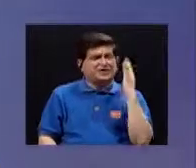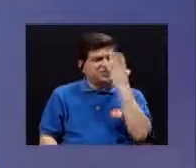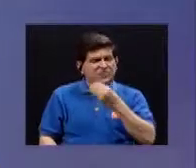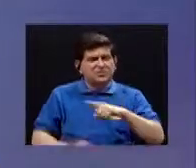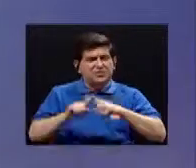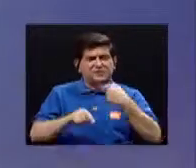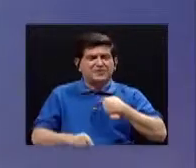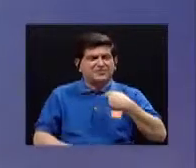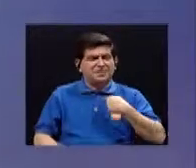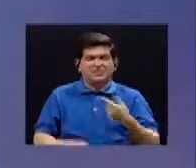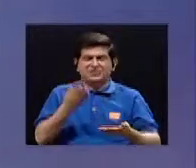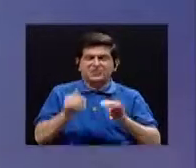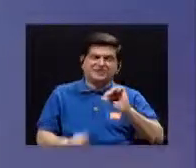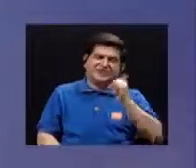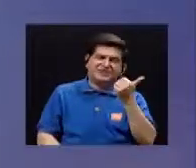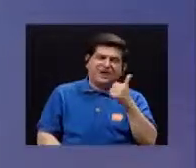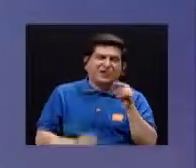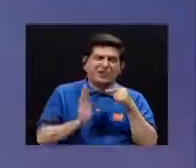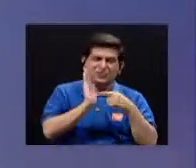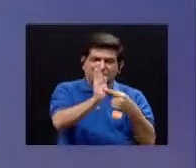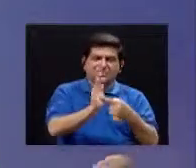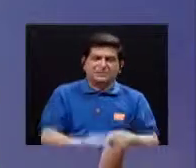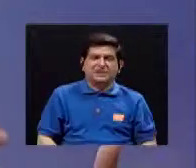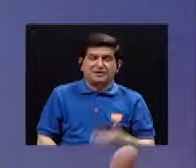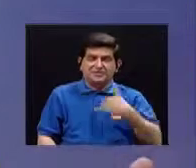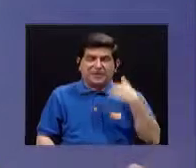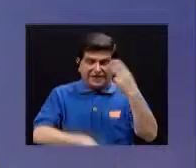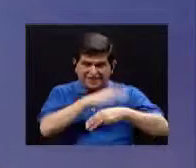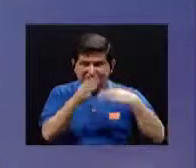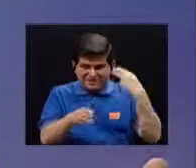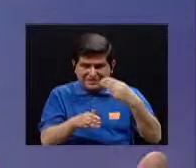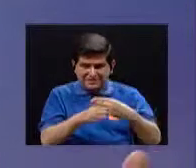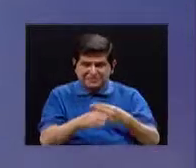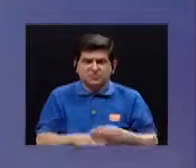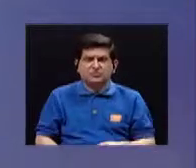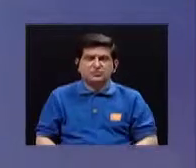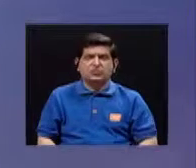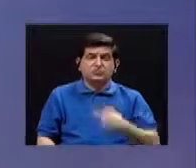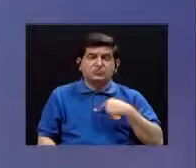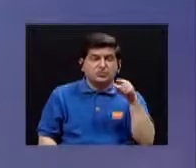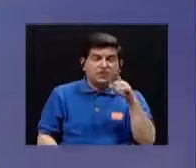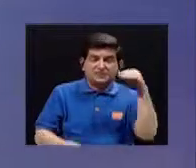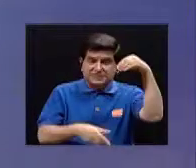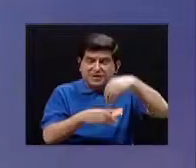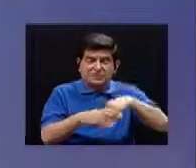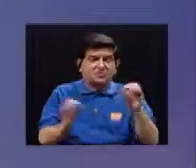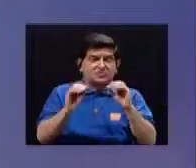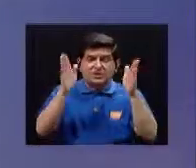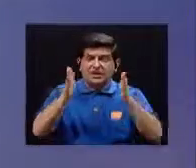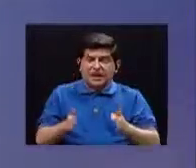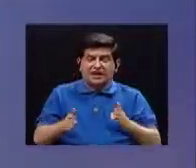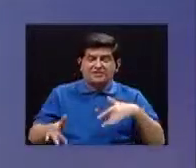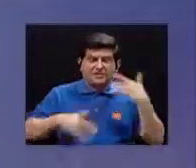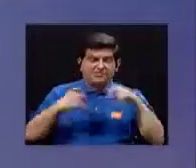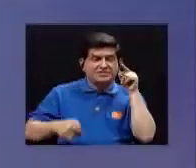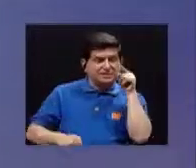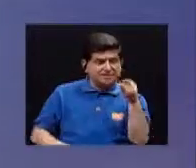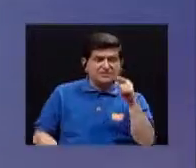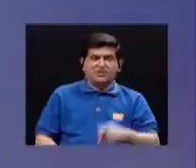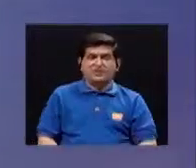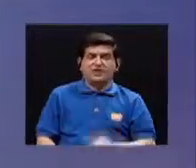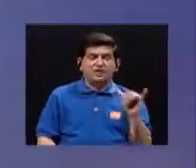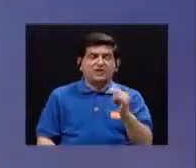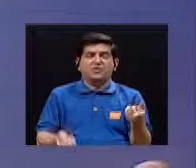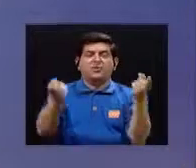que tiene esto muy bonito voy a tener que pasárselo a éste para que exista esto dentro del mundo porque si no cuando me todo este nadie va a sentir por